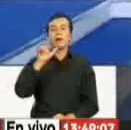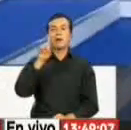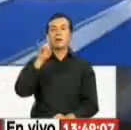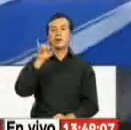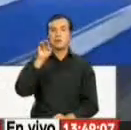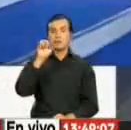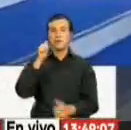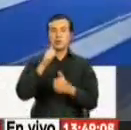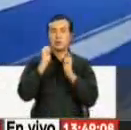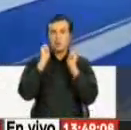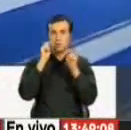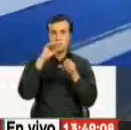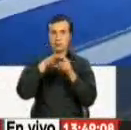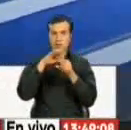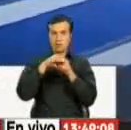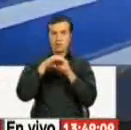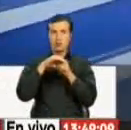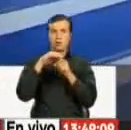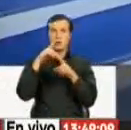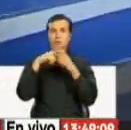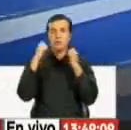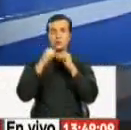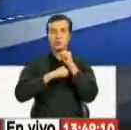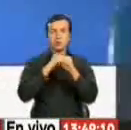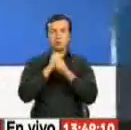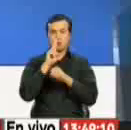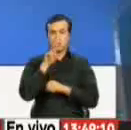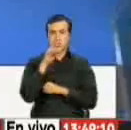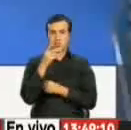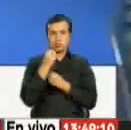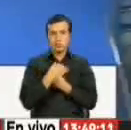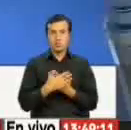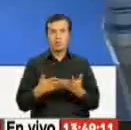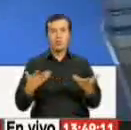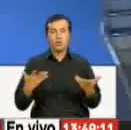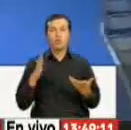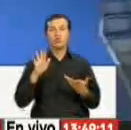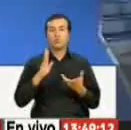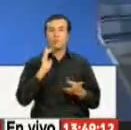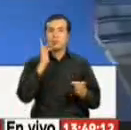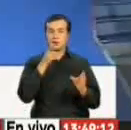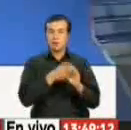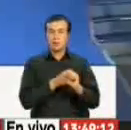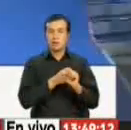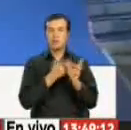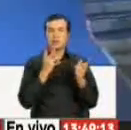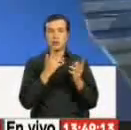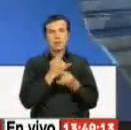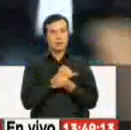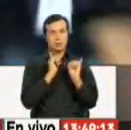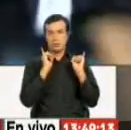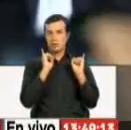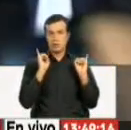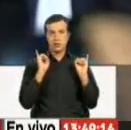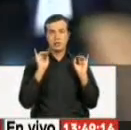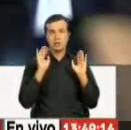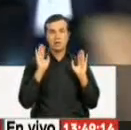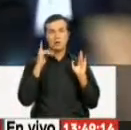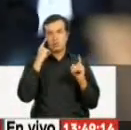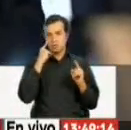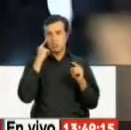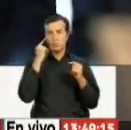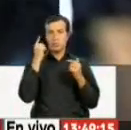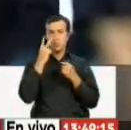electoral para las elecciones de marzo de 2018 en esta ocasión su participación será independiente y se medirá a